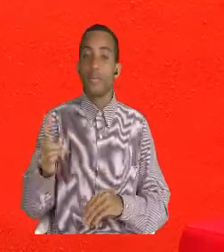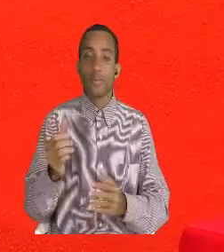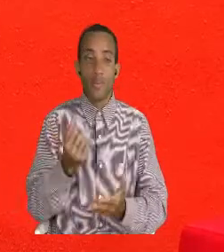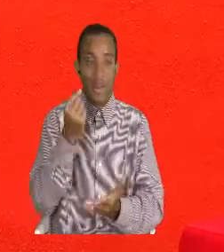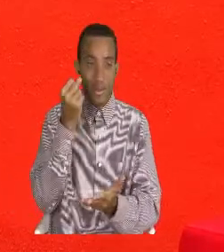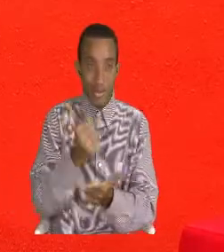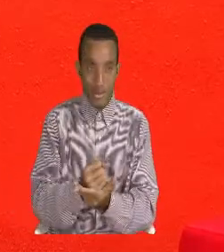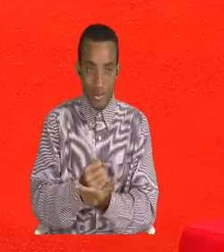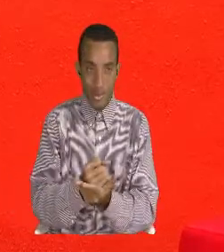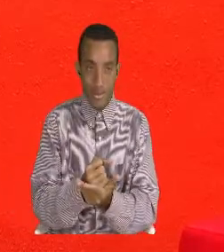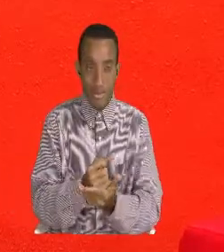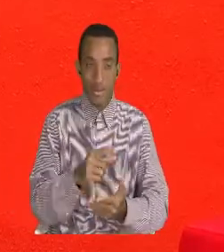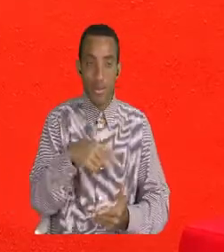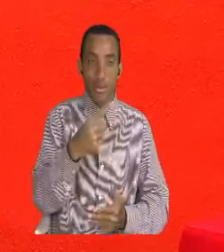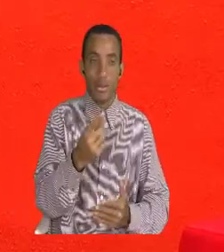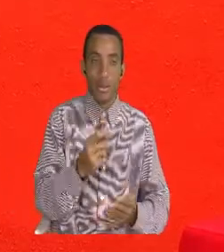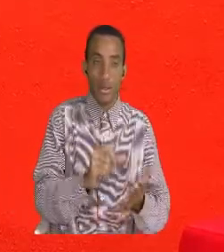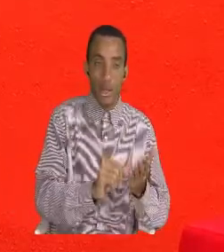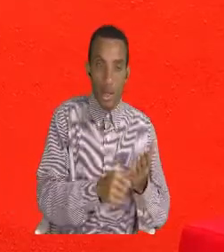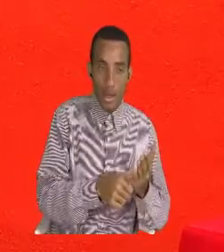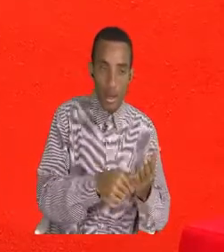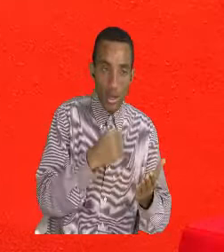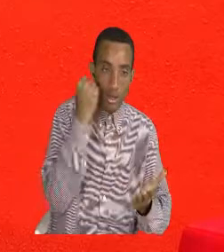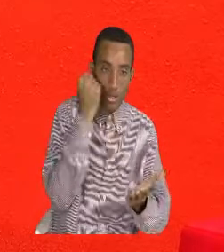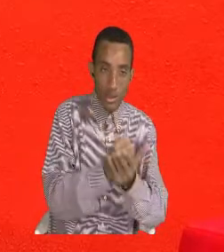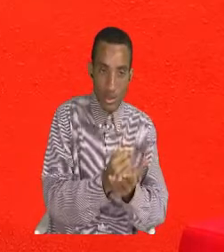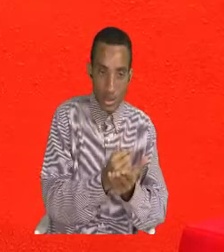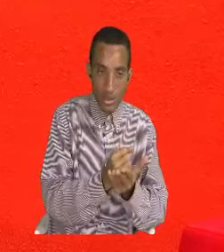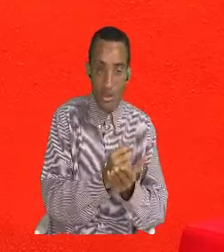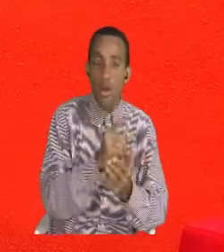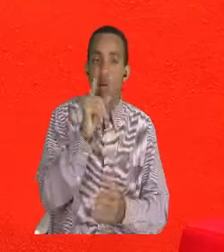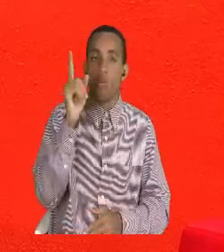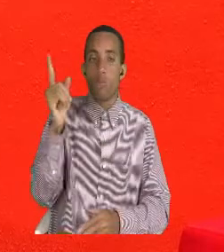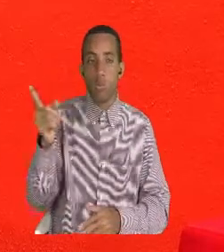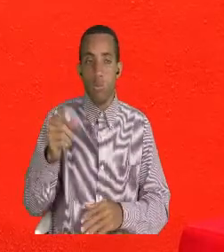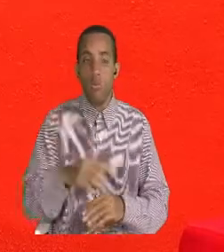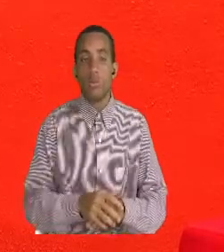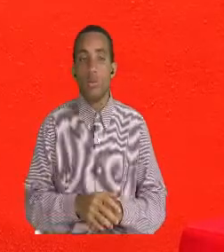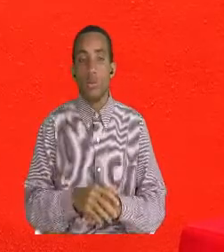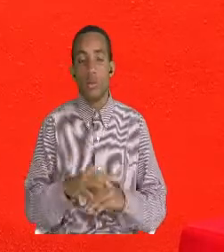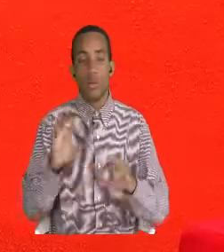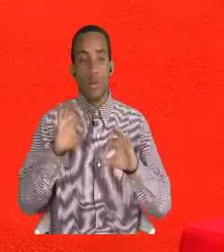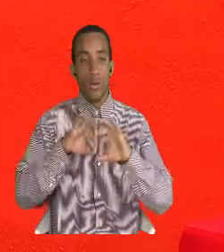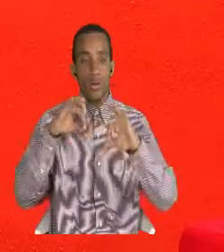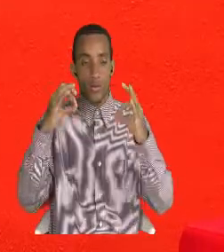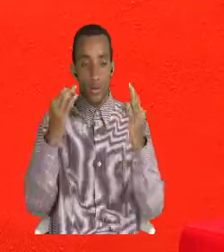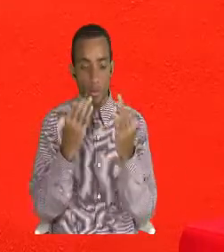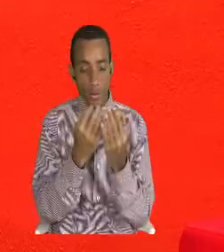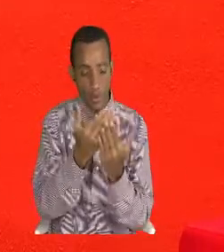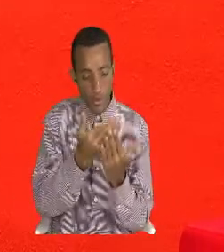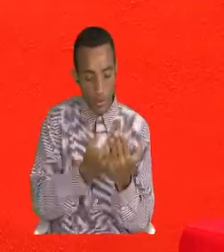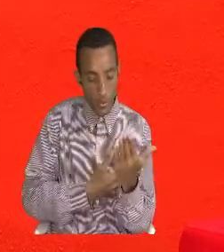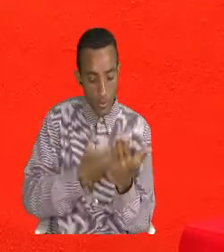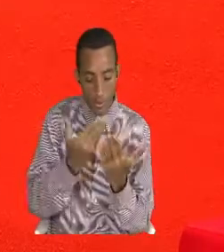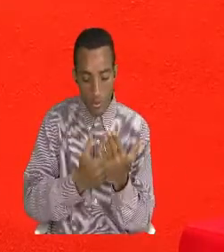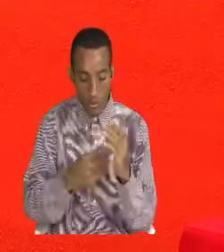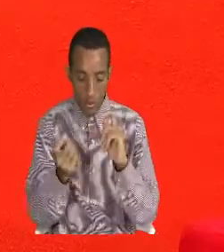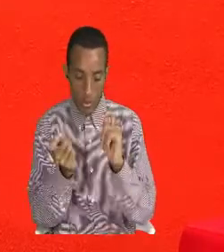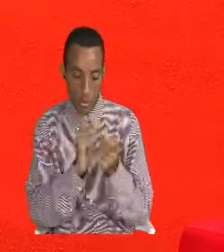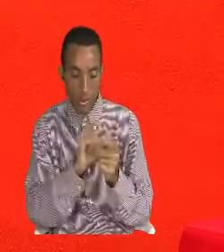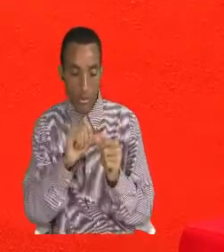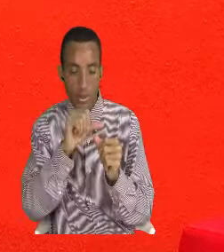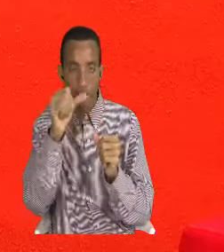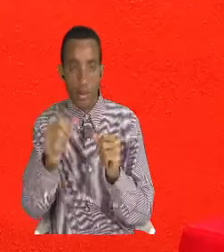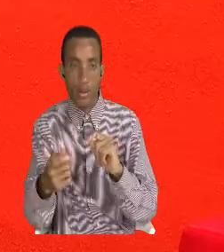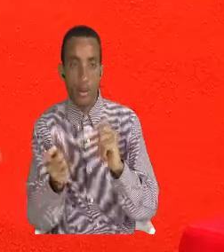o a la notaría donde esté registrado el menor para que se cambien todos los documentos y todo pues lo del apellido para que el menor pase